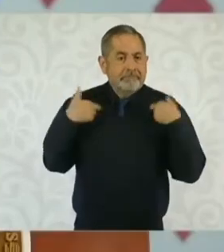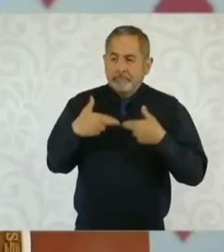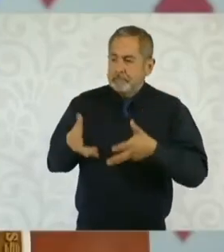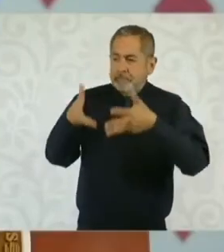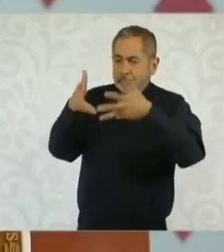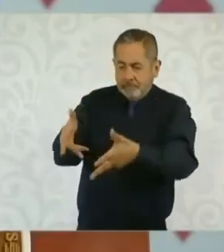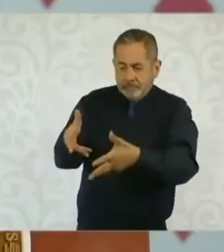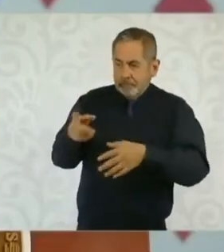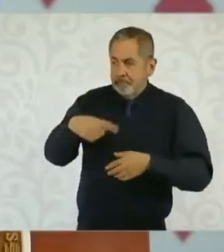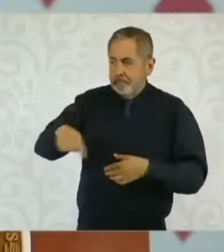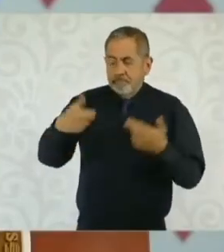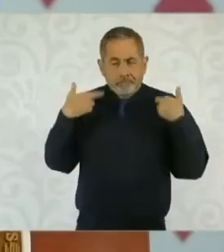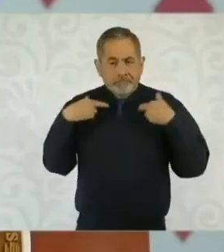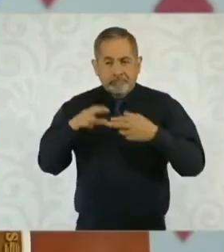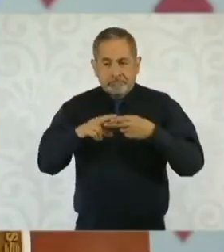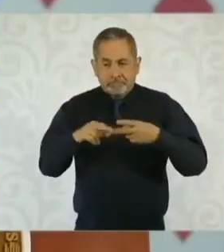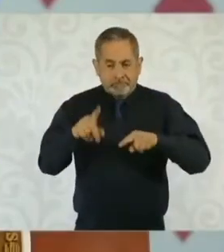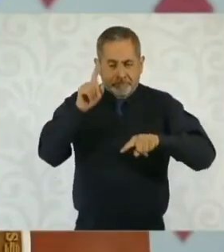les va a descontar